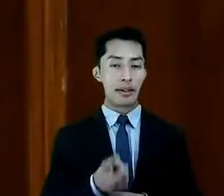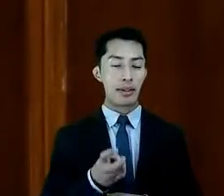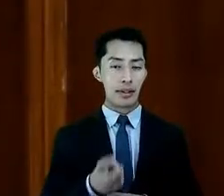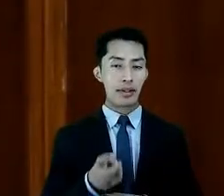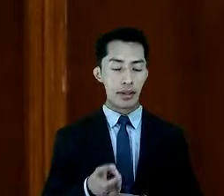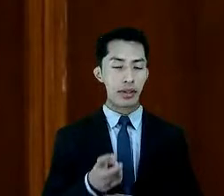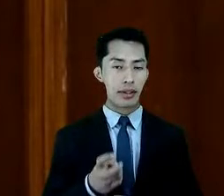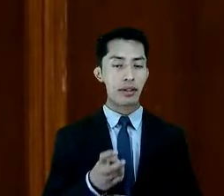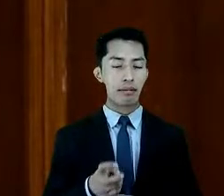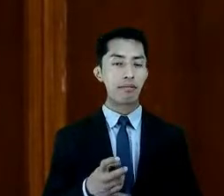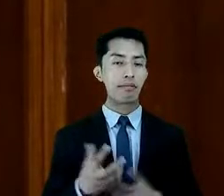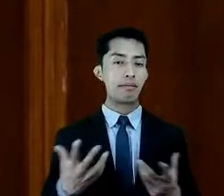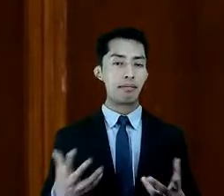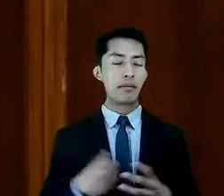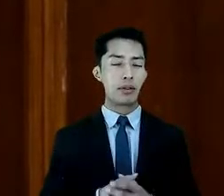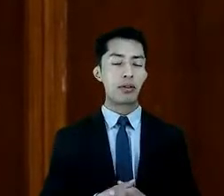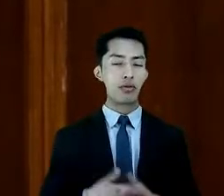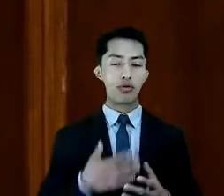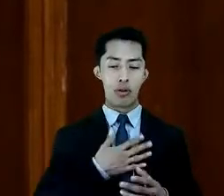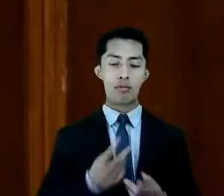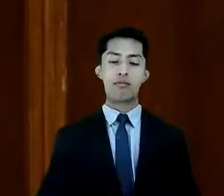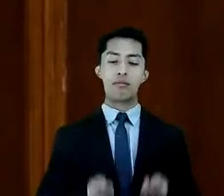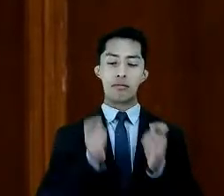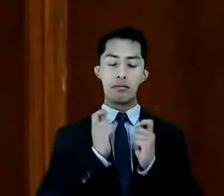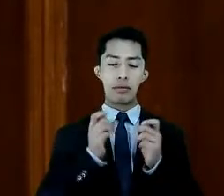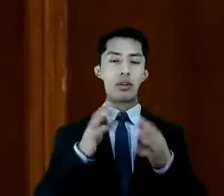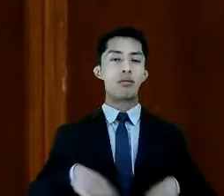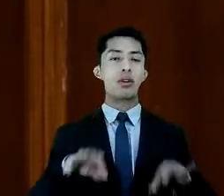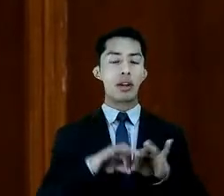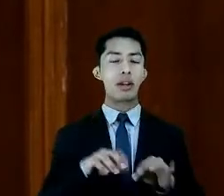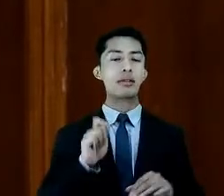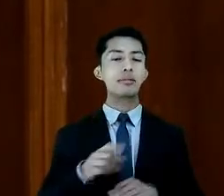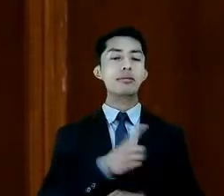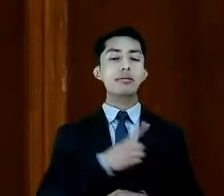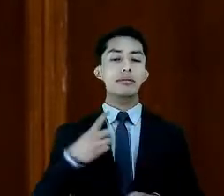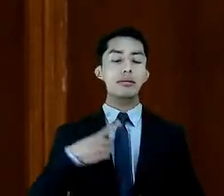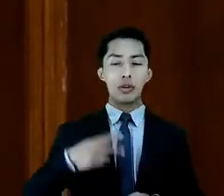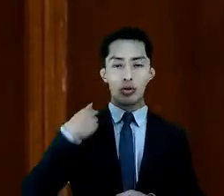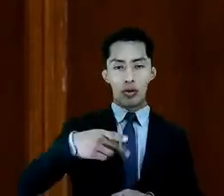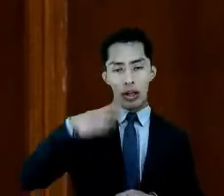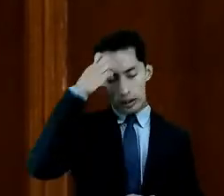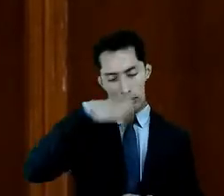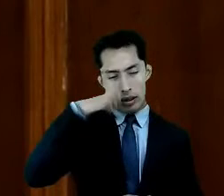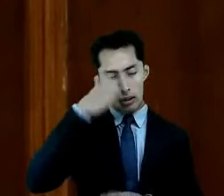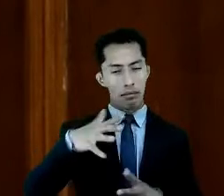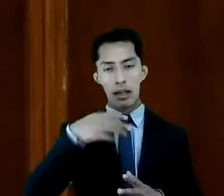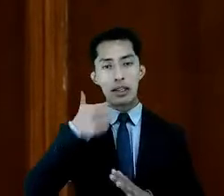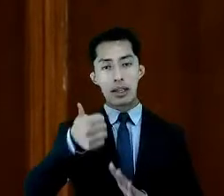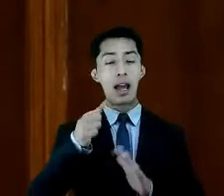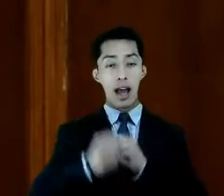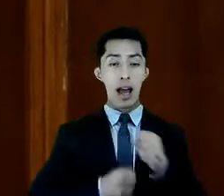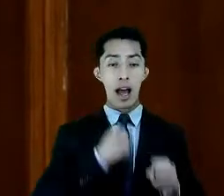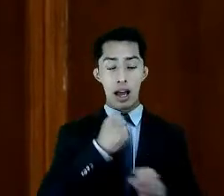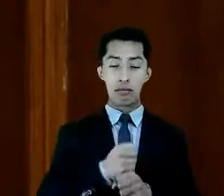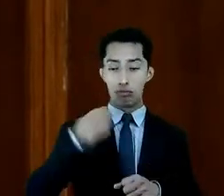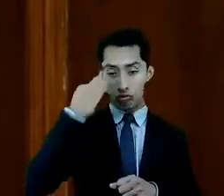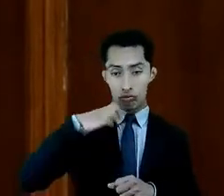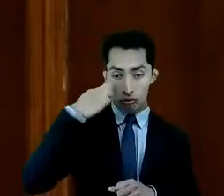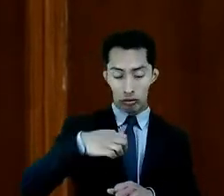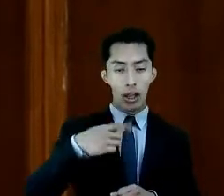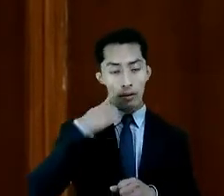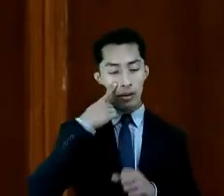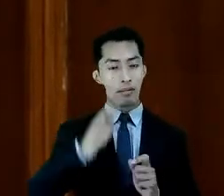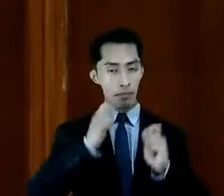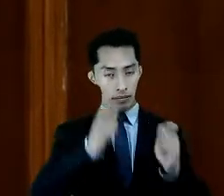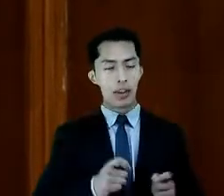al frente del cuerpo de bomberos que cuente con una experiencia mínima de 6 años, así como